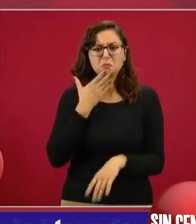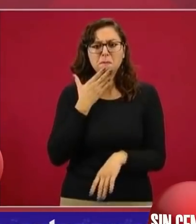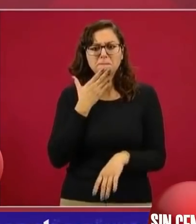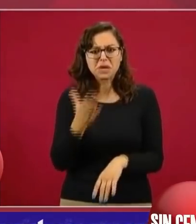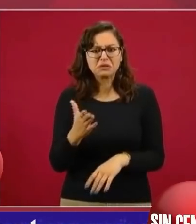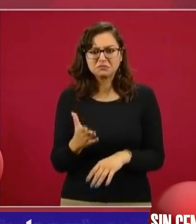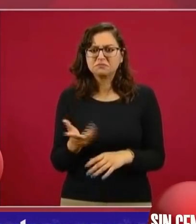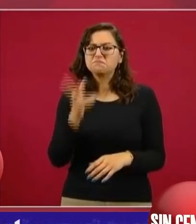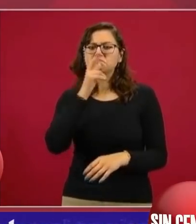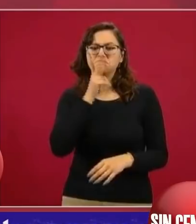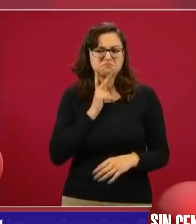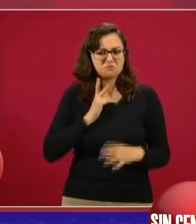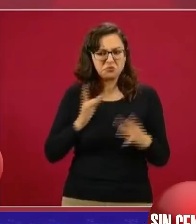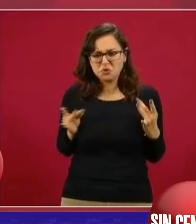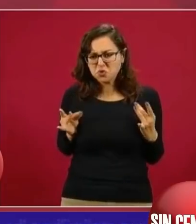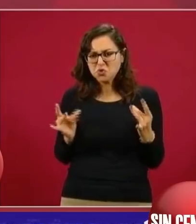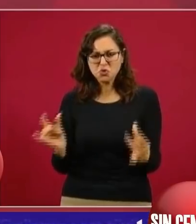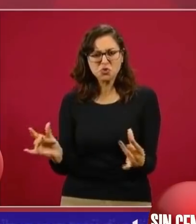superligero